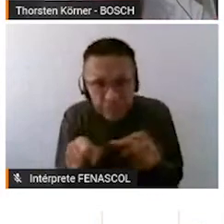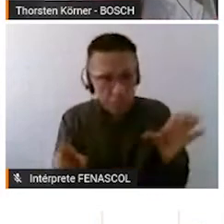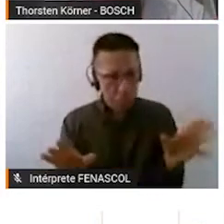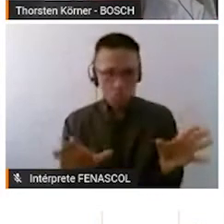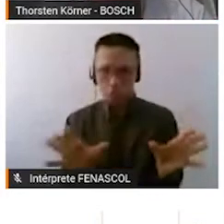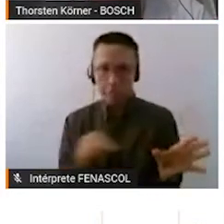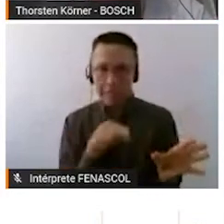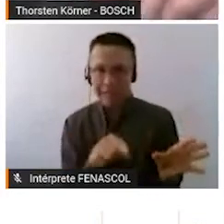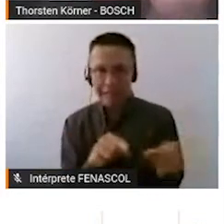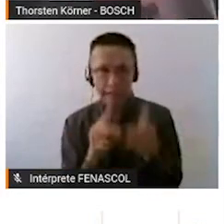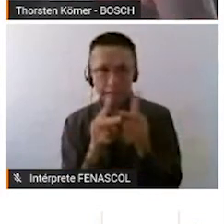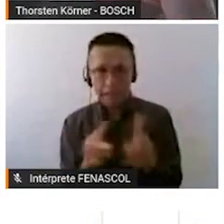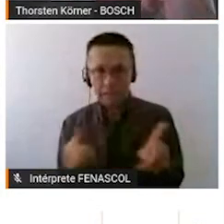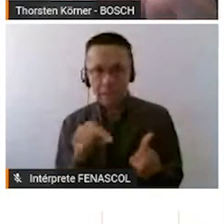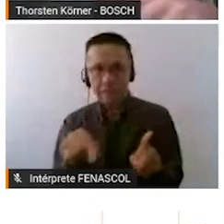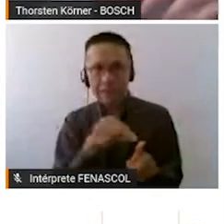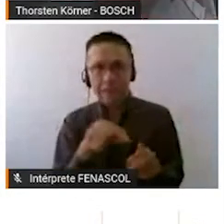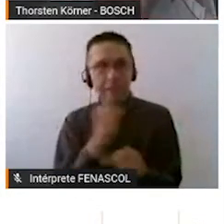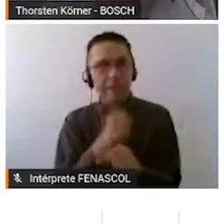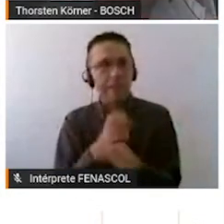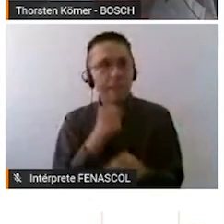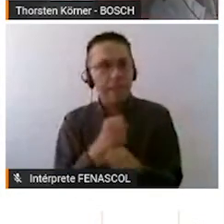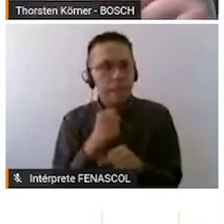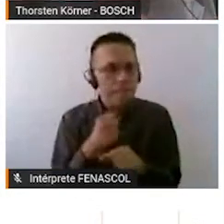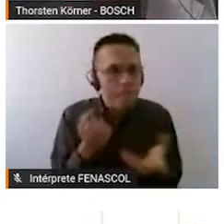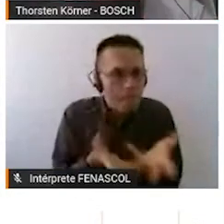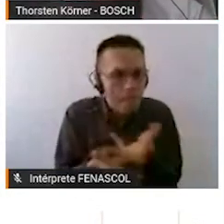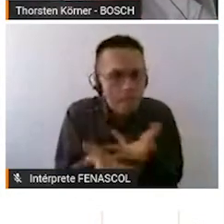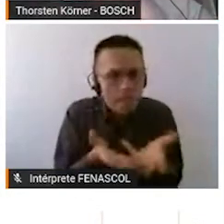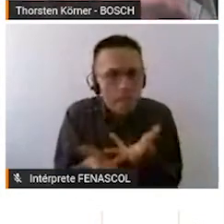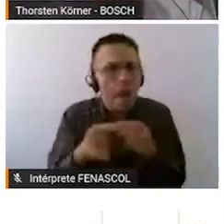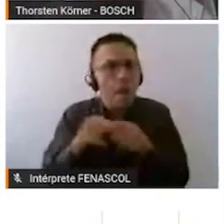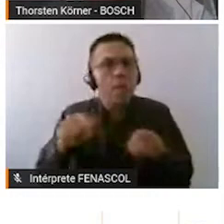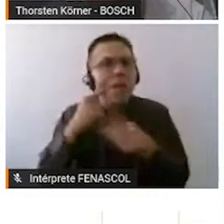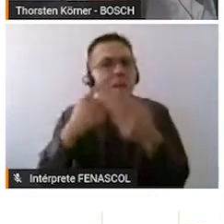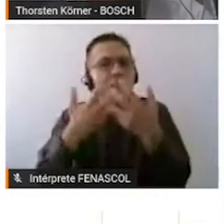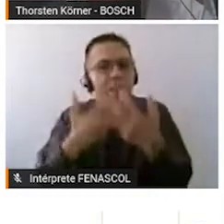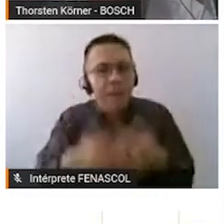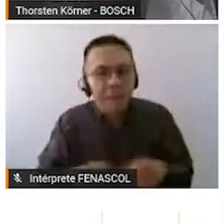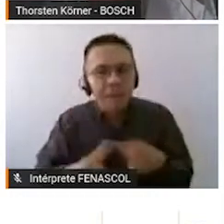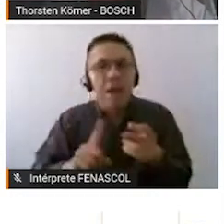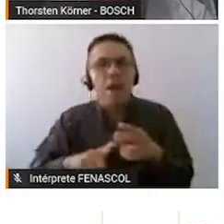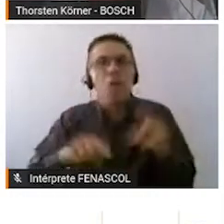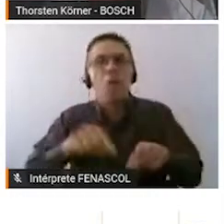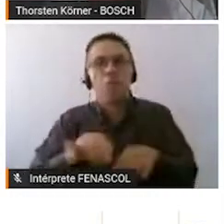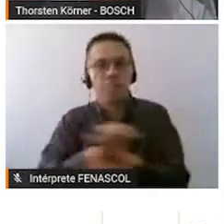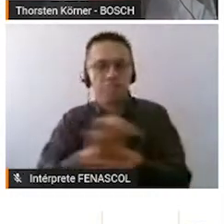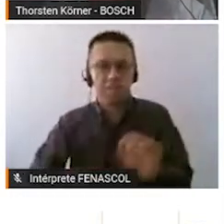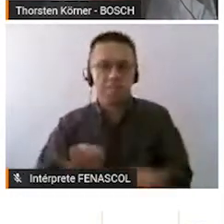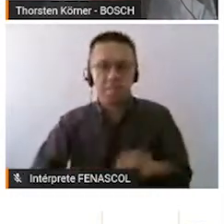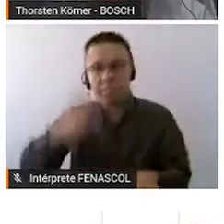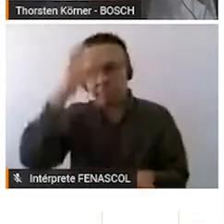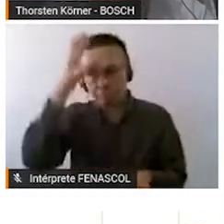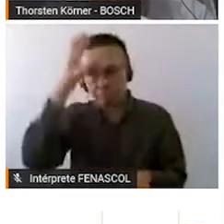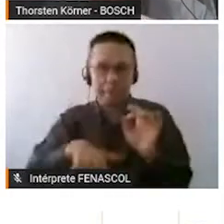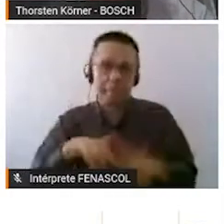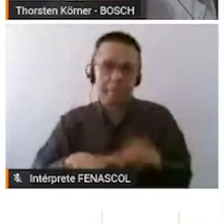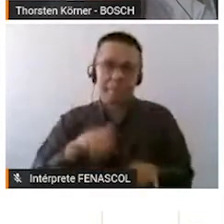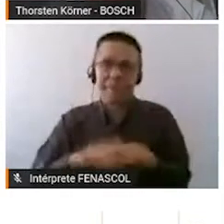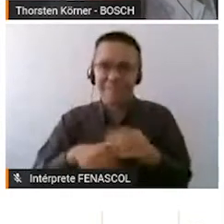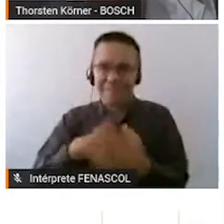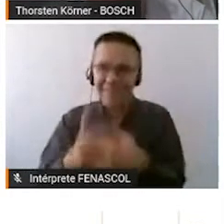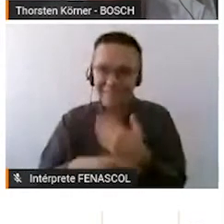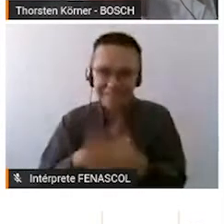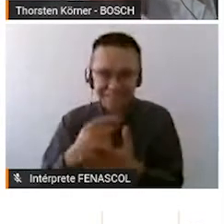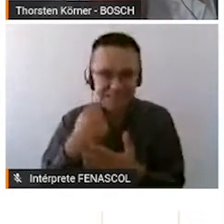que trabajen de forma conjunta. Tenemos gente de la industria, tenemos gente de la informática, en base a estos proyectos